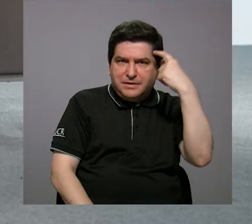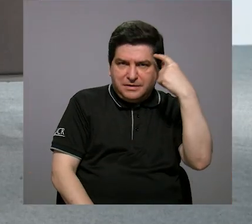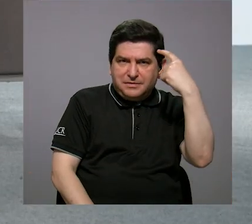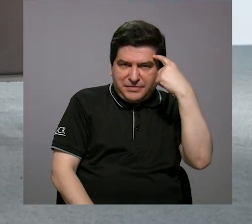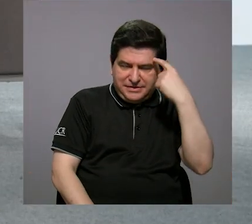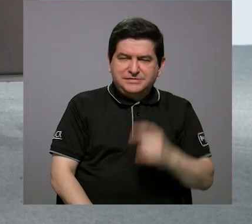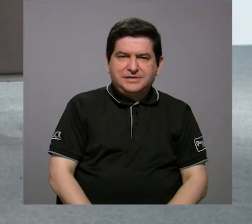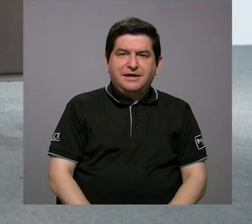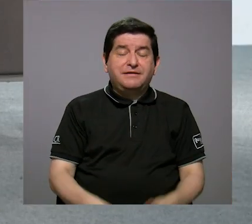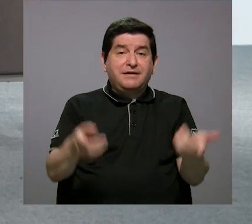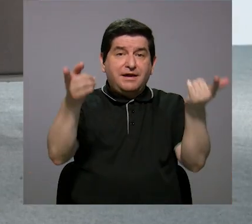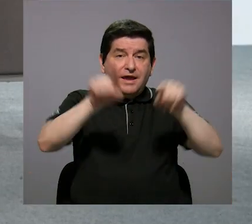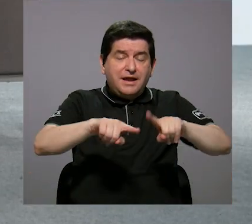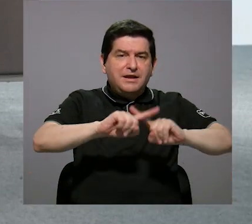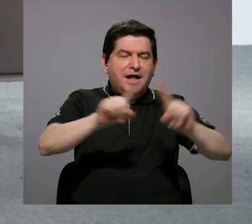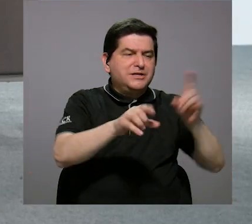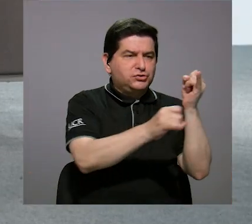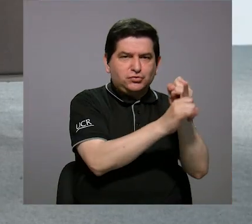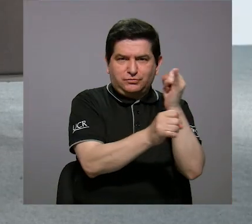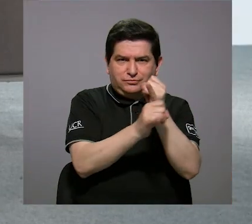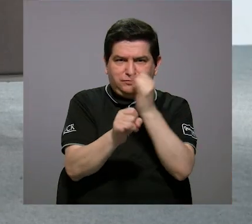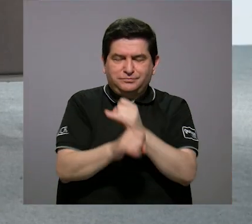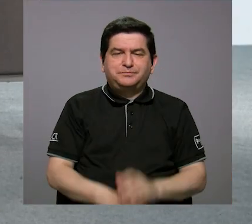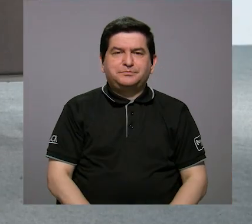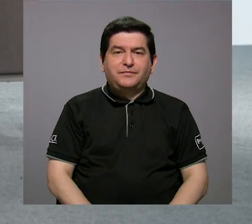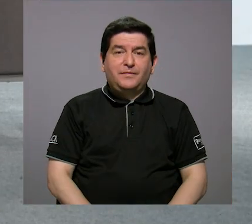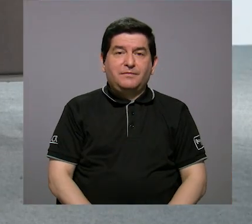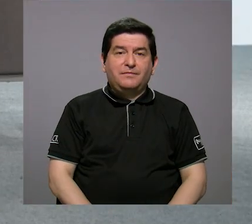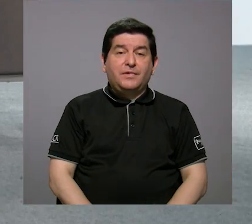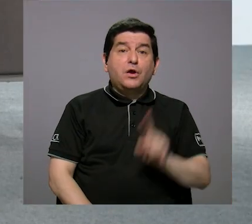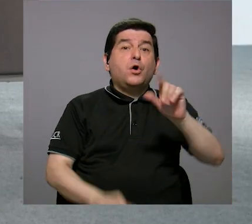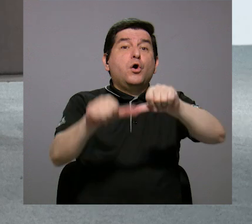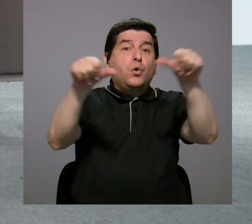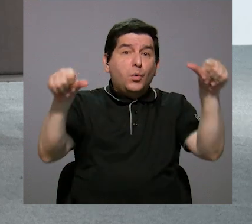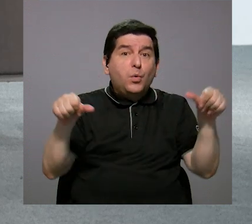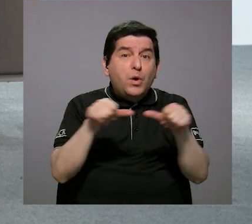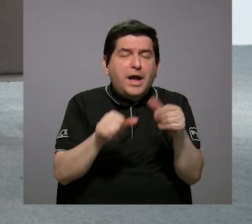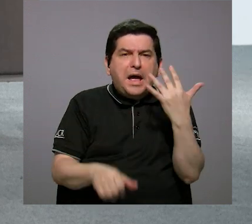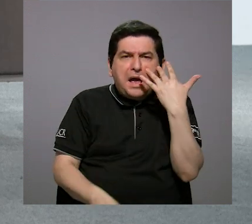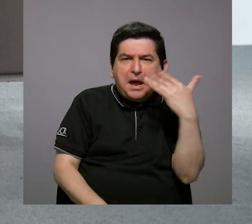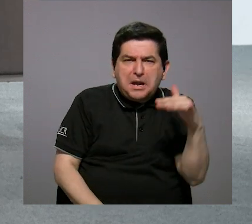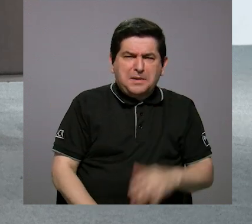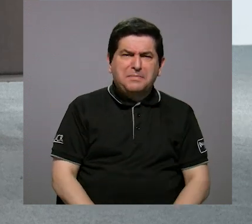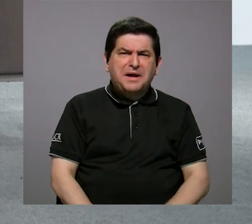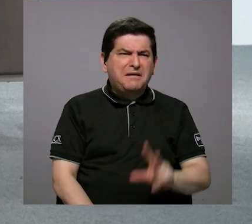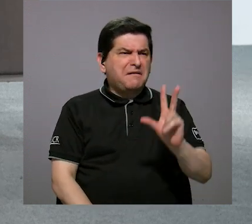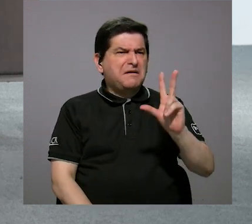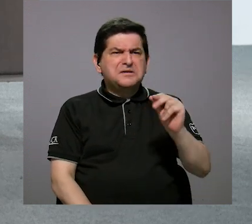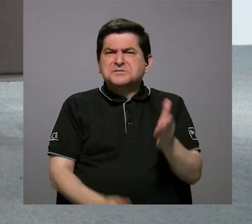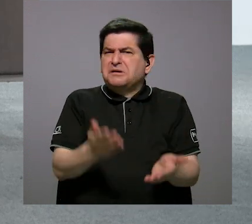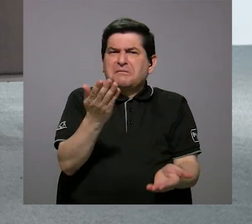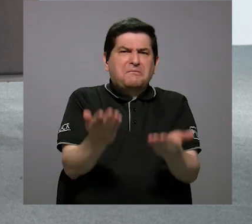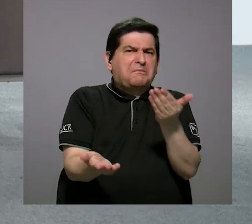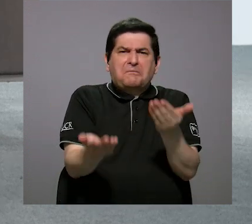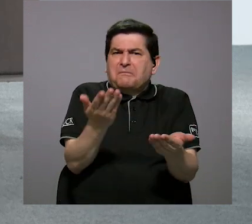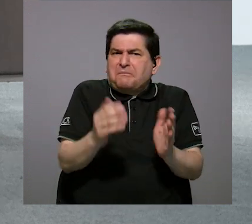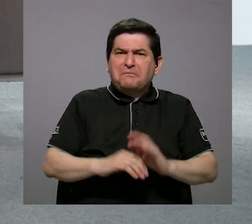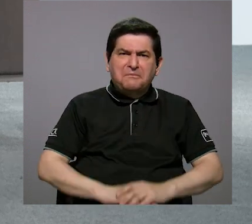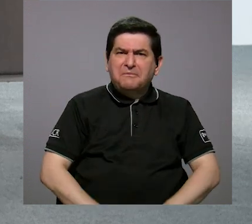por supuesto, de otras instituciones, y en este caso, un área que parecería que no es